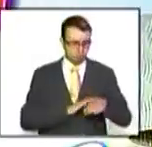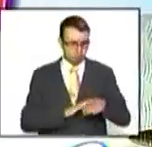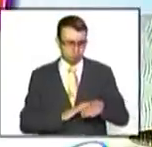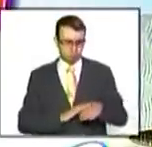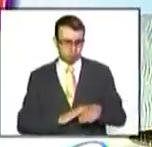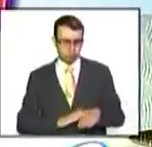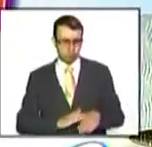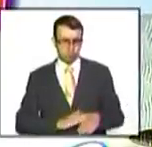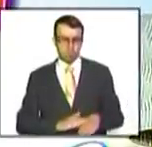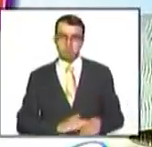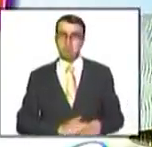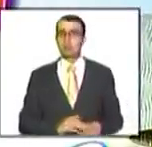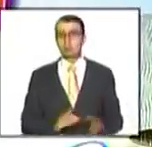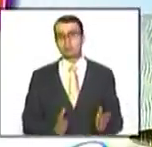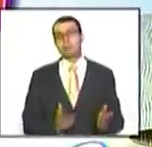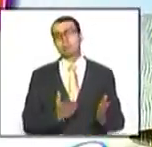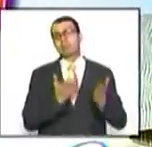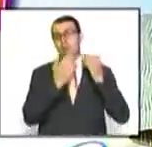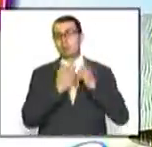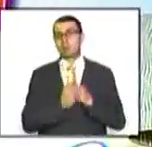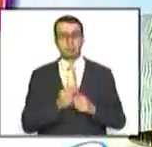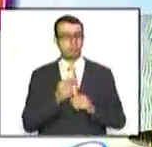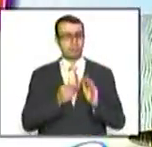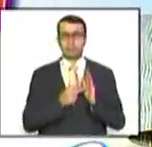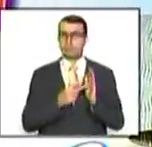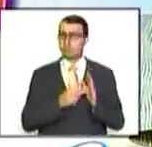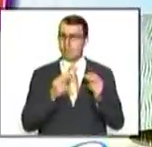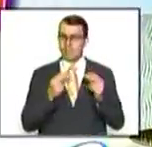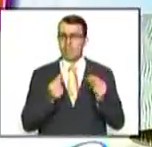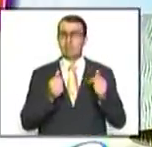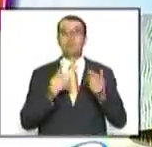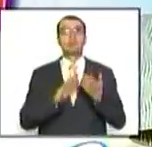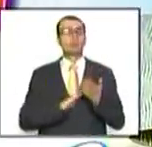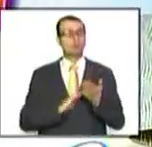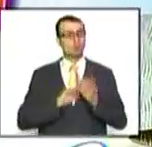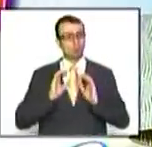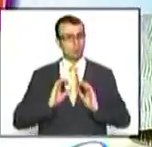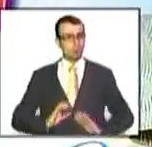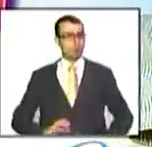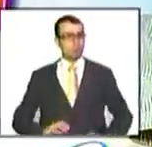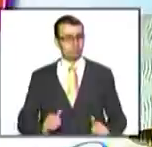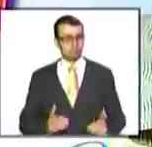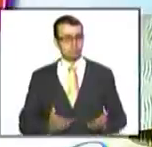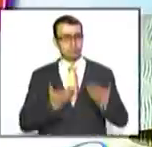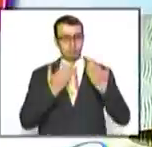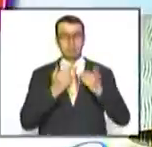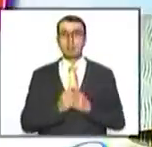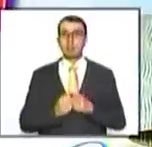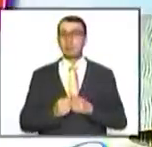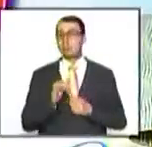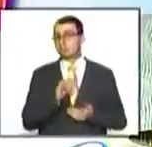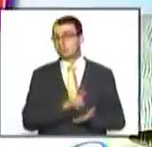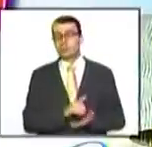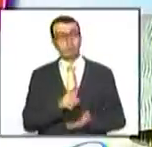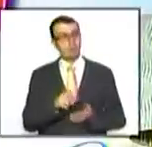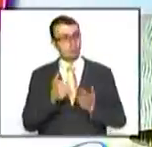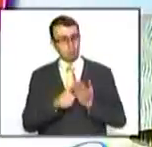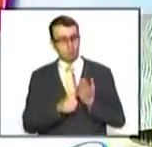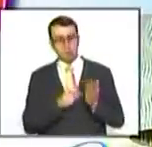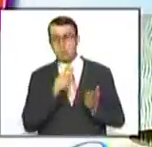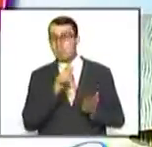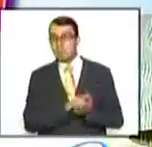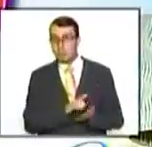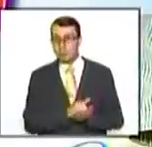de células madre. Estos resultados son maravillosos. Igualmente, este programa, como decía el doctor Rojas ahora, tiene